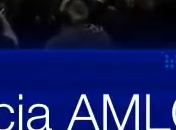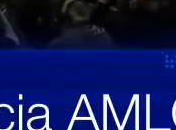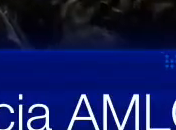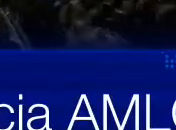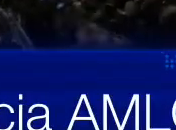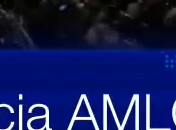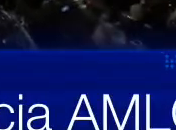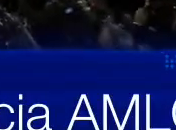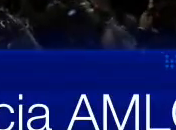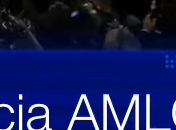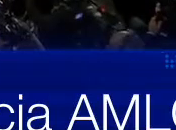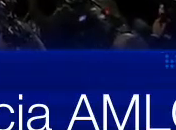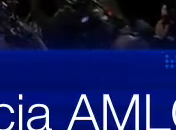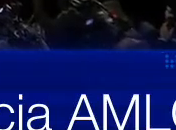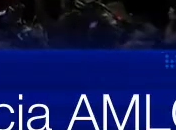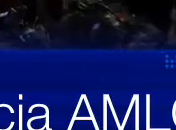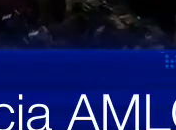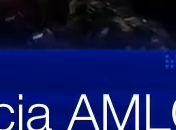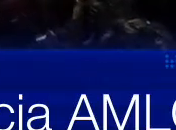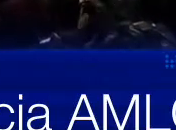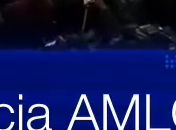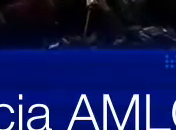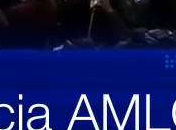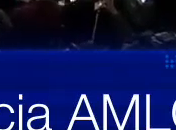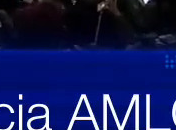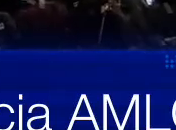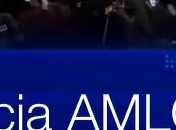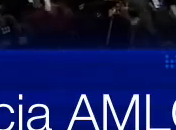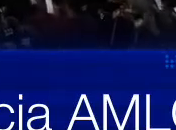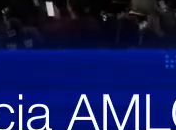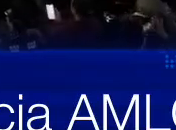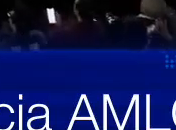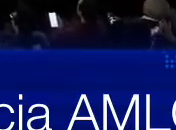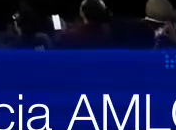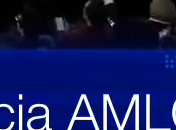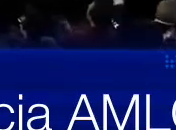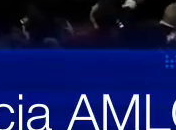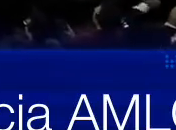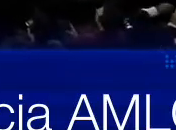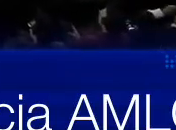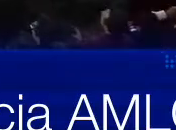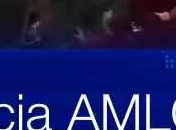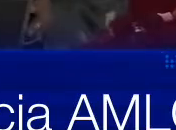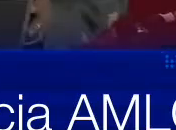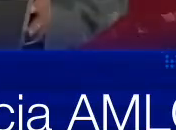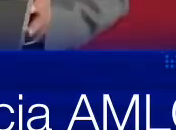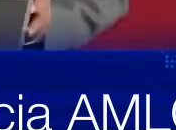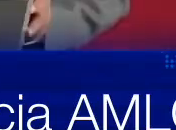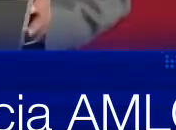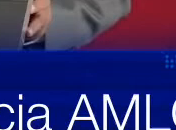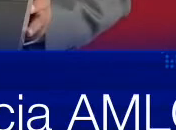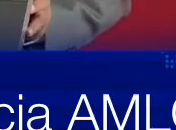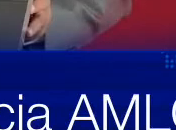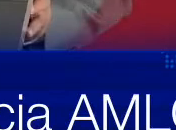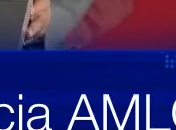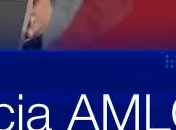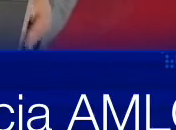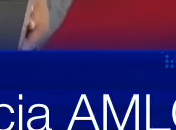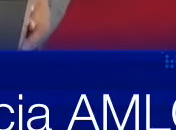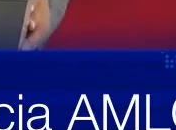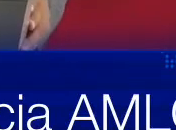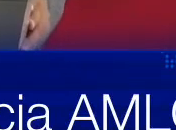lo que ha venido sucediendo con la generación de energía eléctrica, el